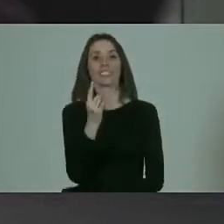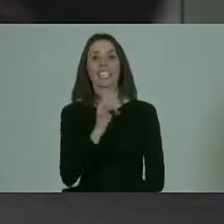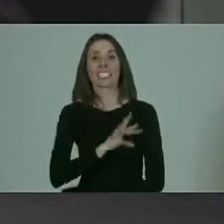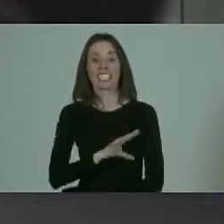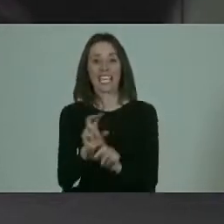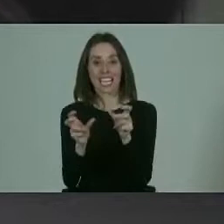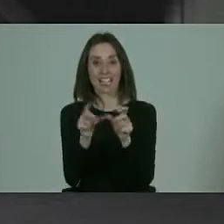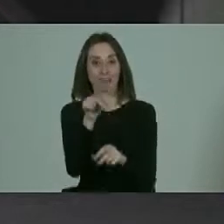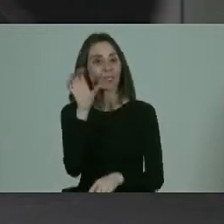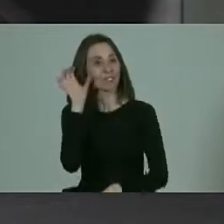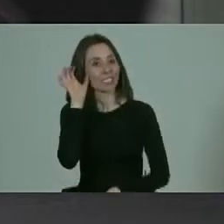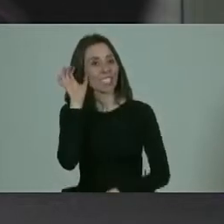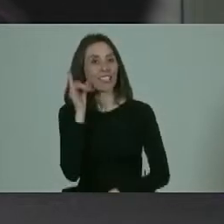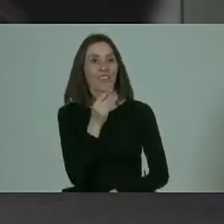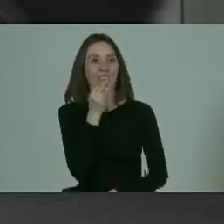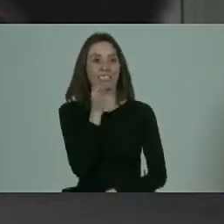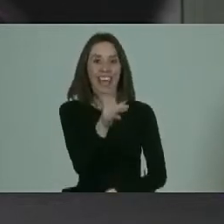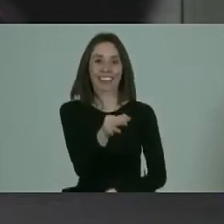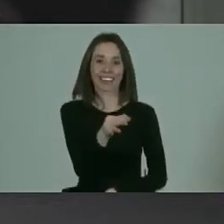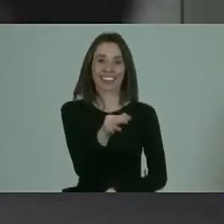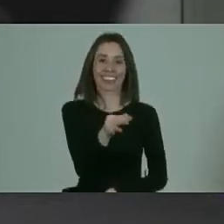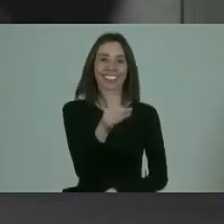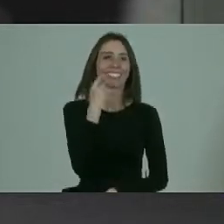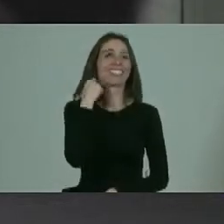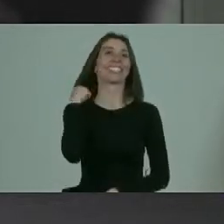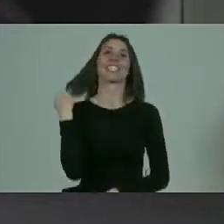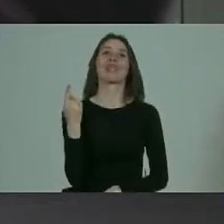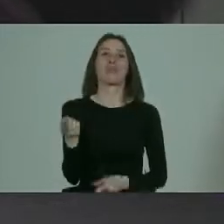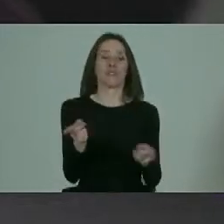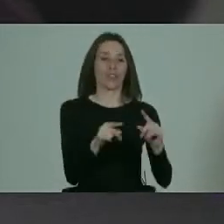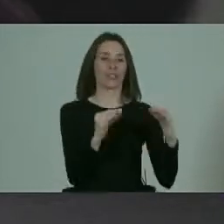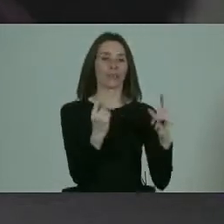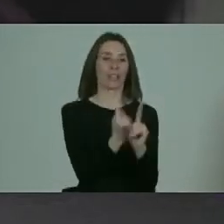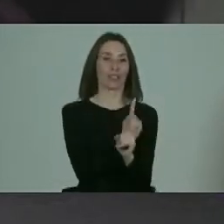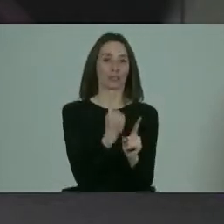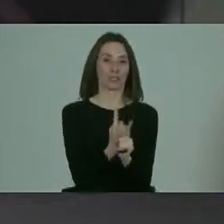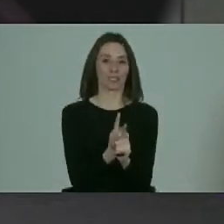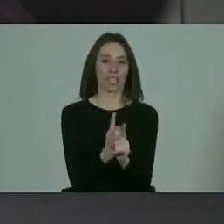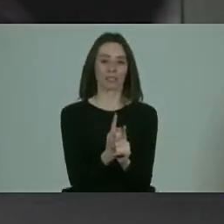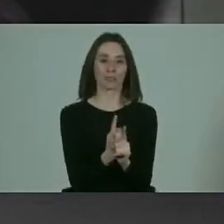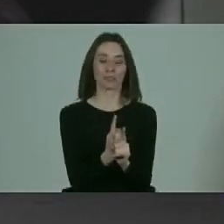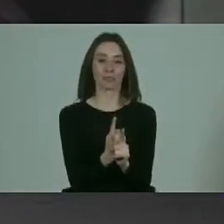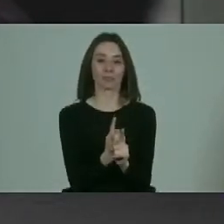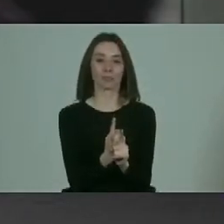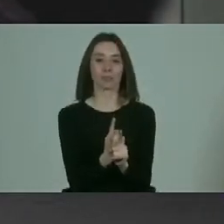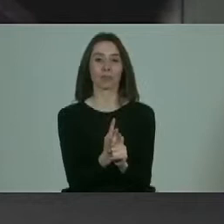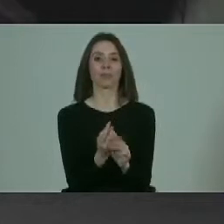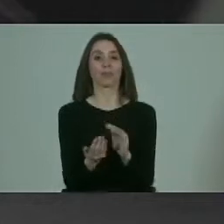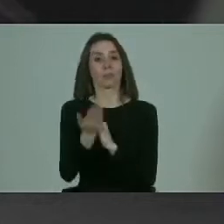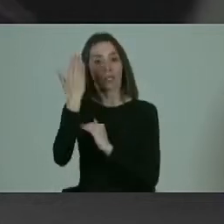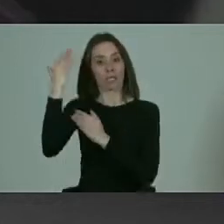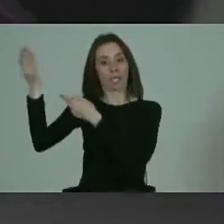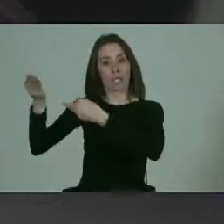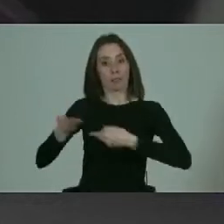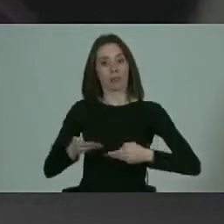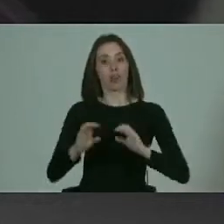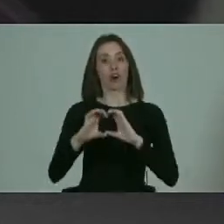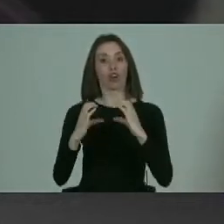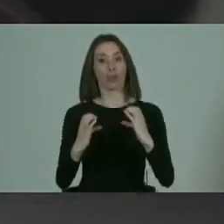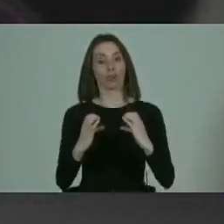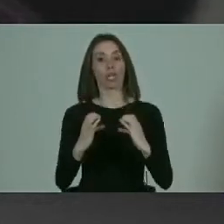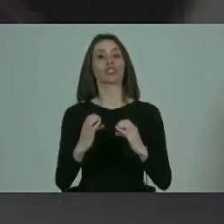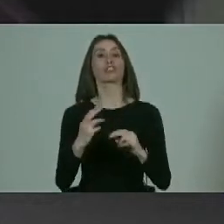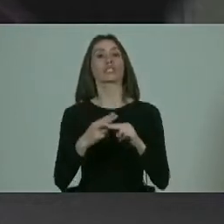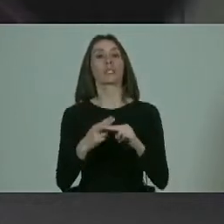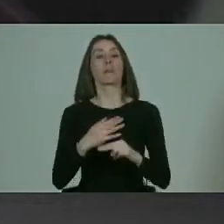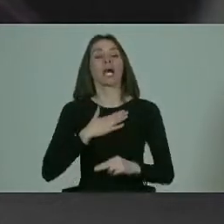como dato rosa eso fue pero volvemos a la conversación nosotros en un minuto invitamos a la corporación queremos ser